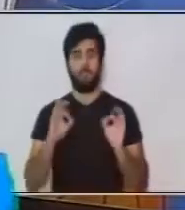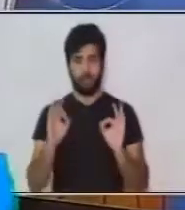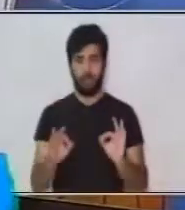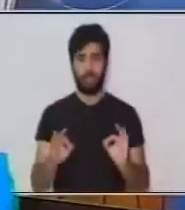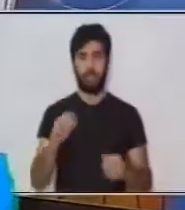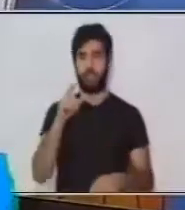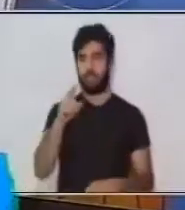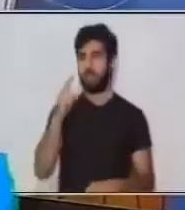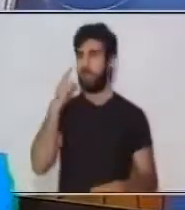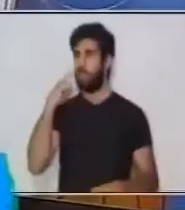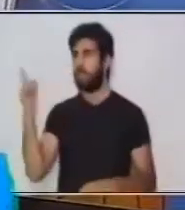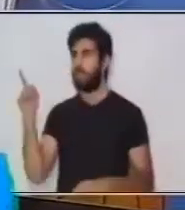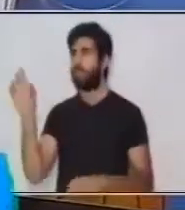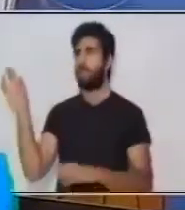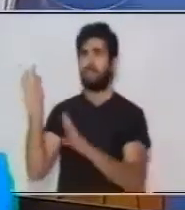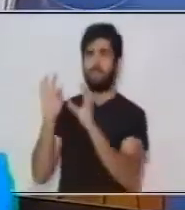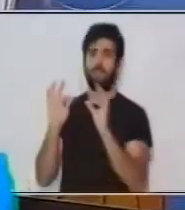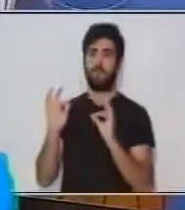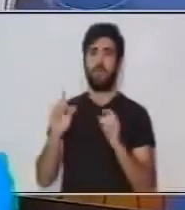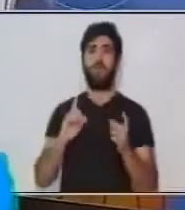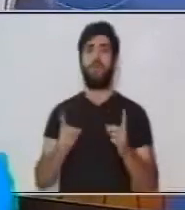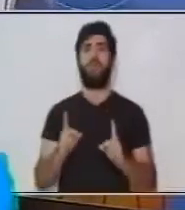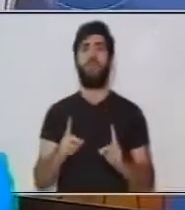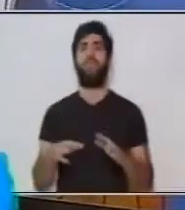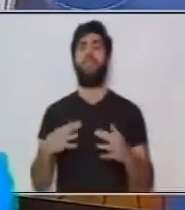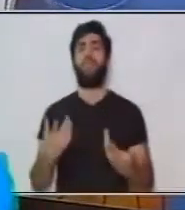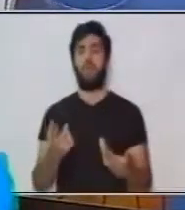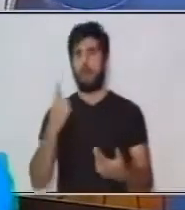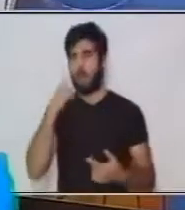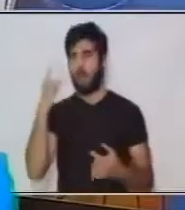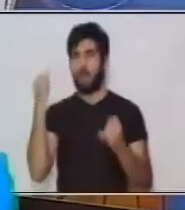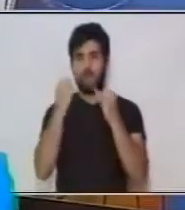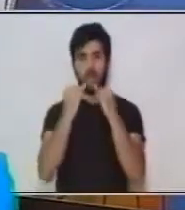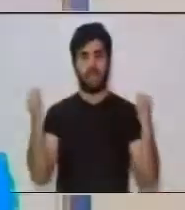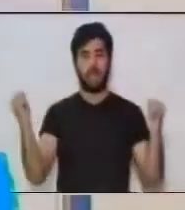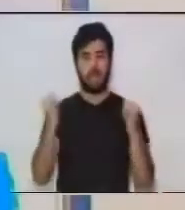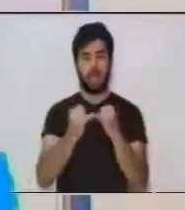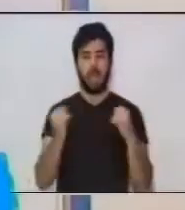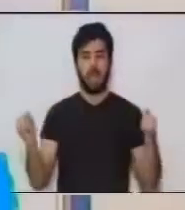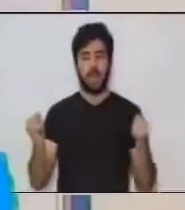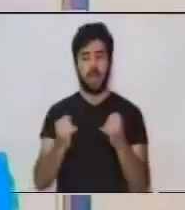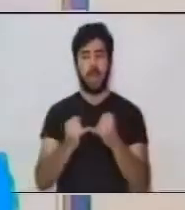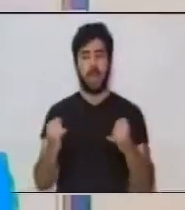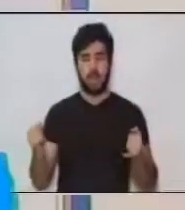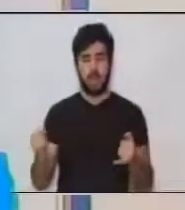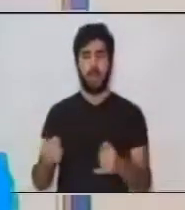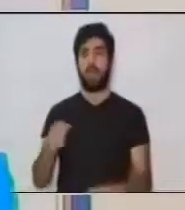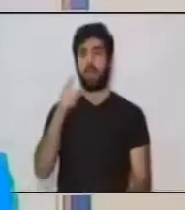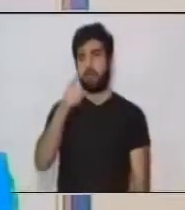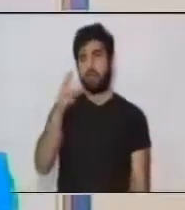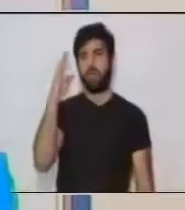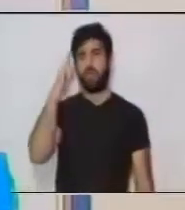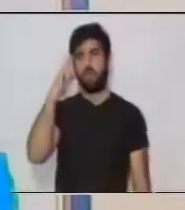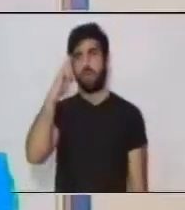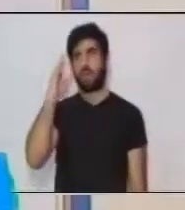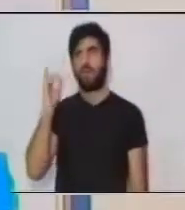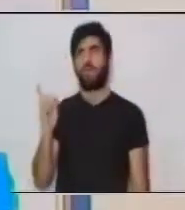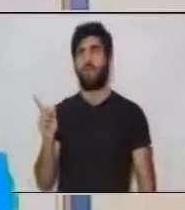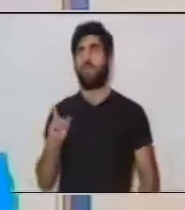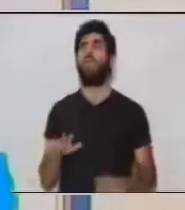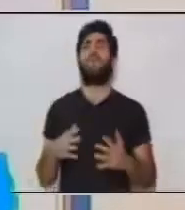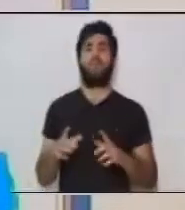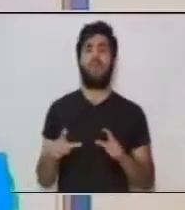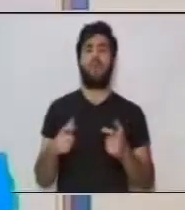cuáles de estas líneas son paralelas. ¿Recuerdas cómo decíamos que eran las